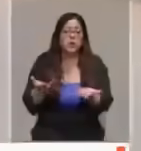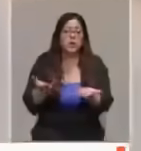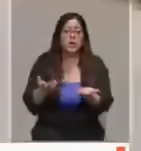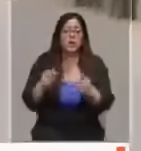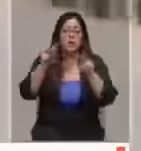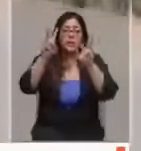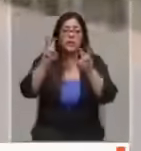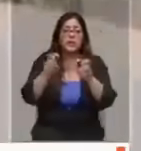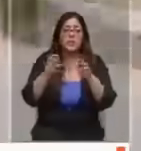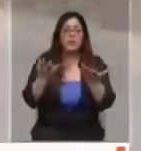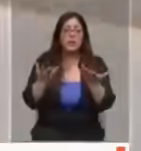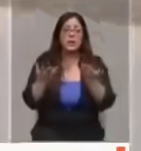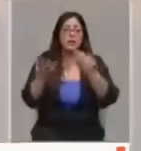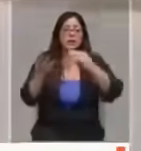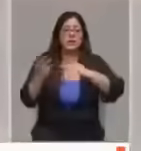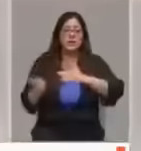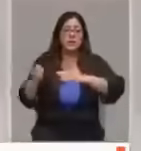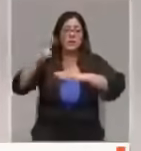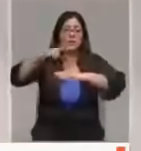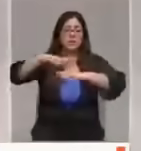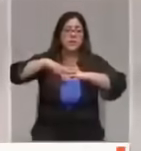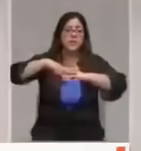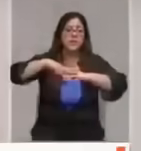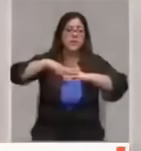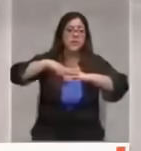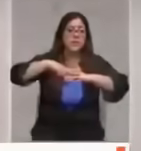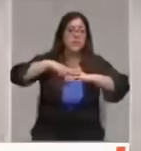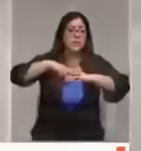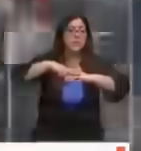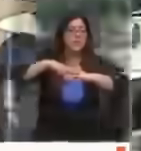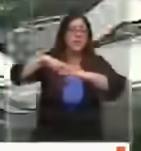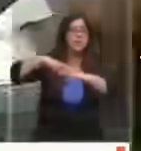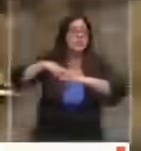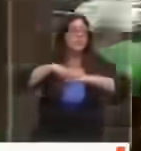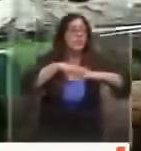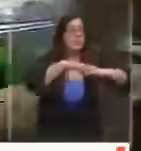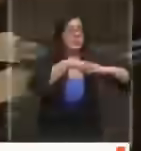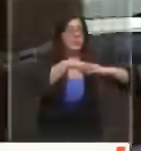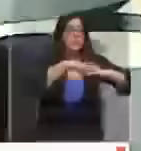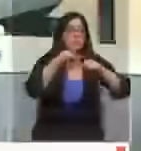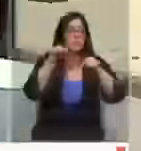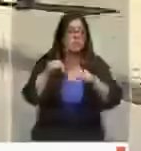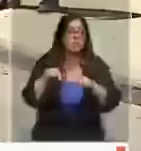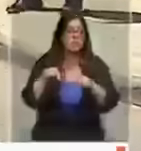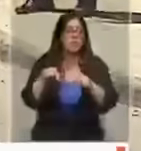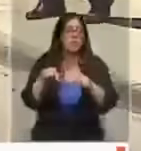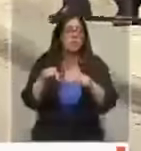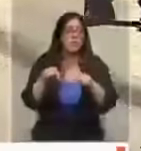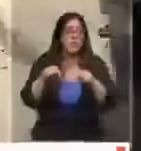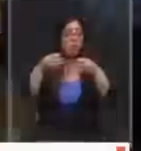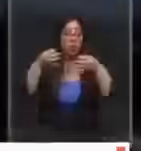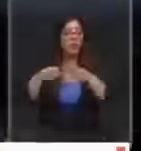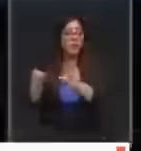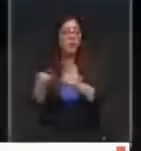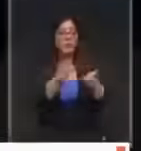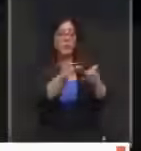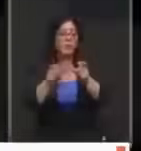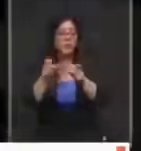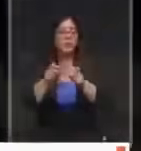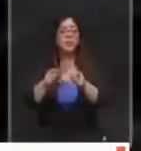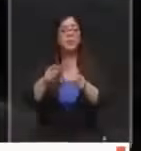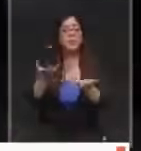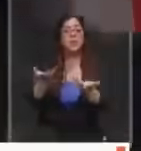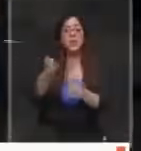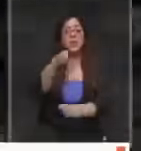traspaso del féretro pasa de la carroza a la cureña, y es ahí cuando lo comienza a escoltar nuevamente, por lo que entiendo,